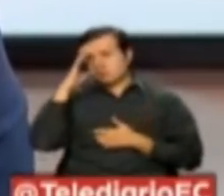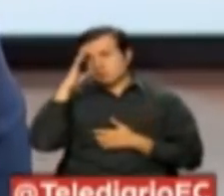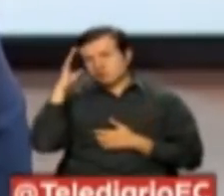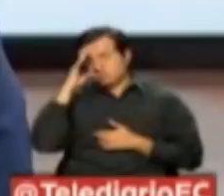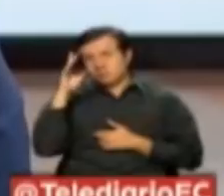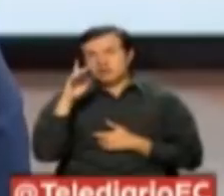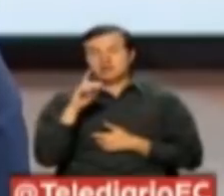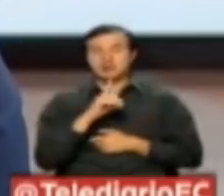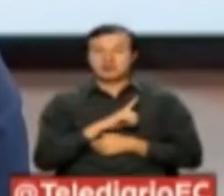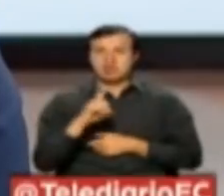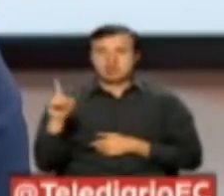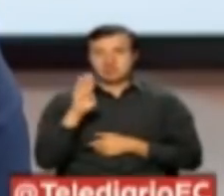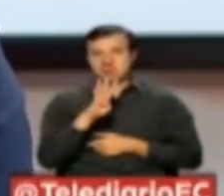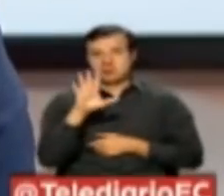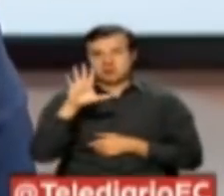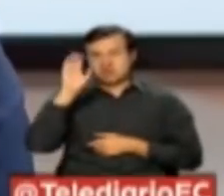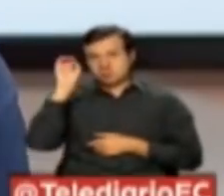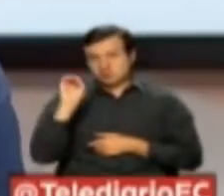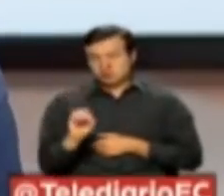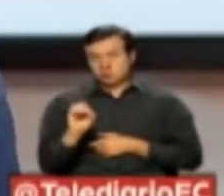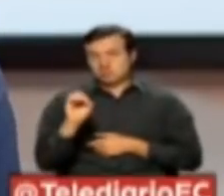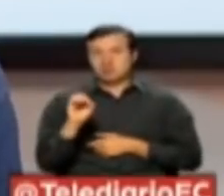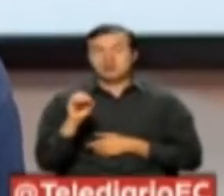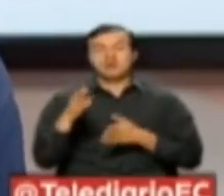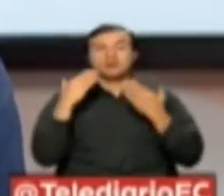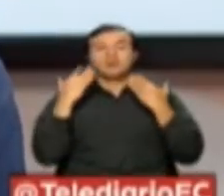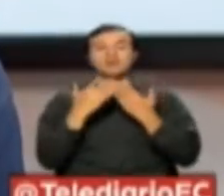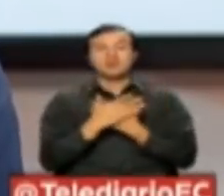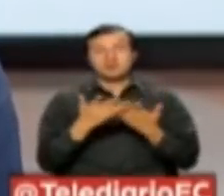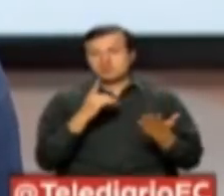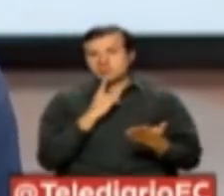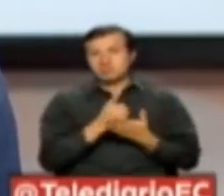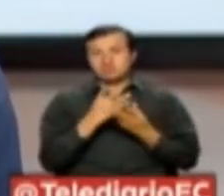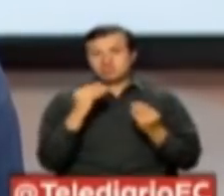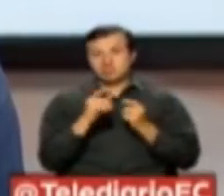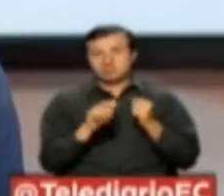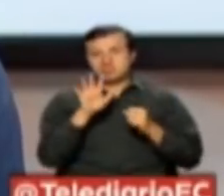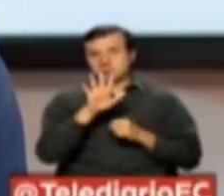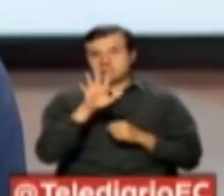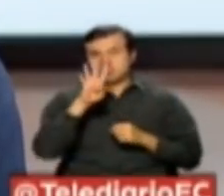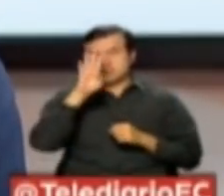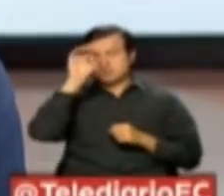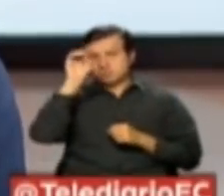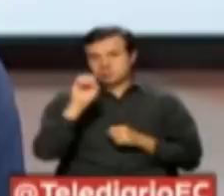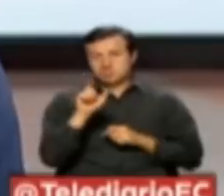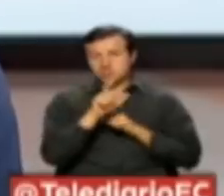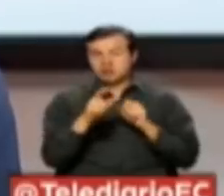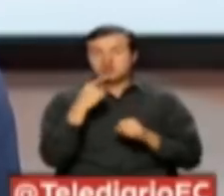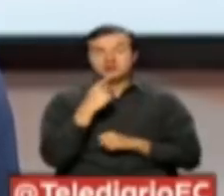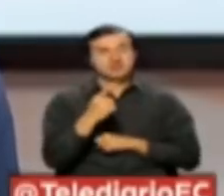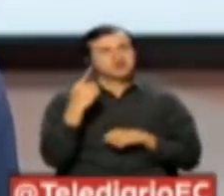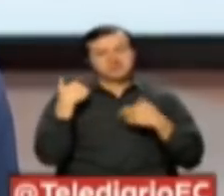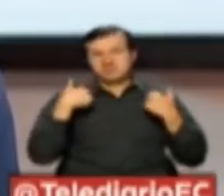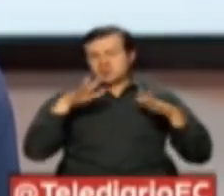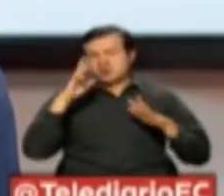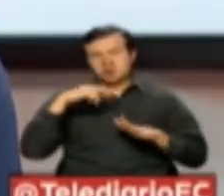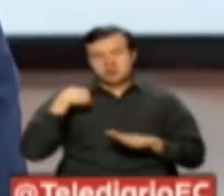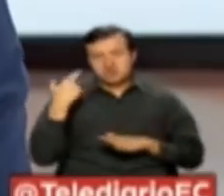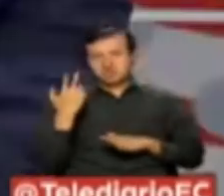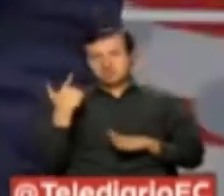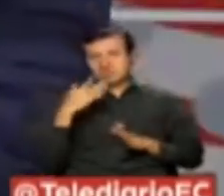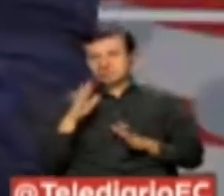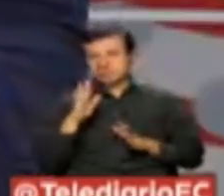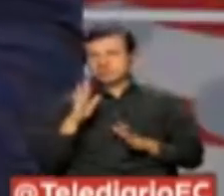el 45% en guayaquil si bien la mayoría del 54 por ciento menciona que no importa su religión